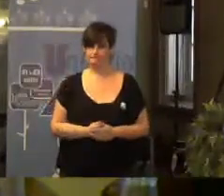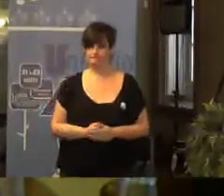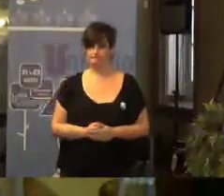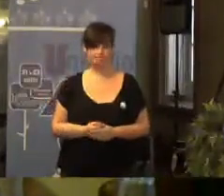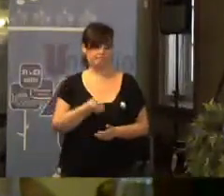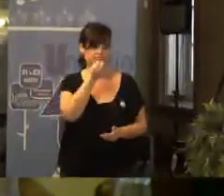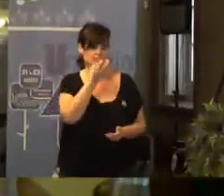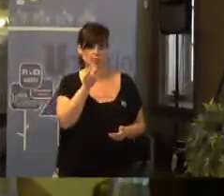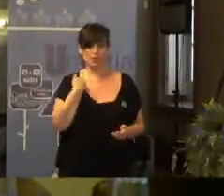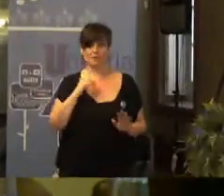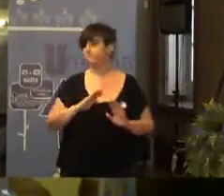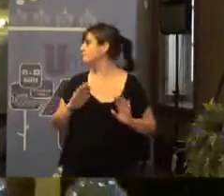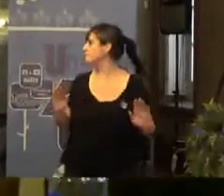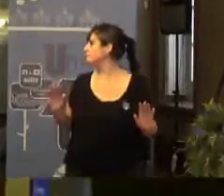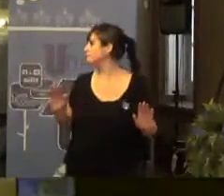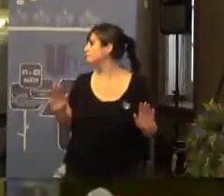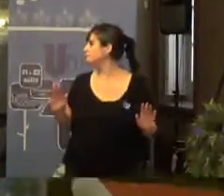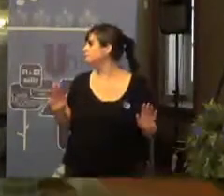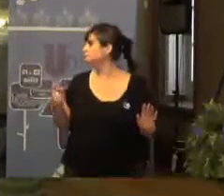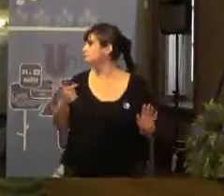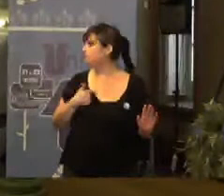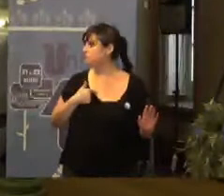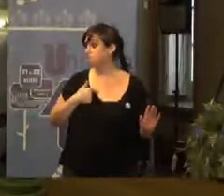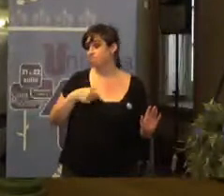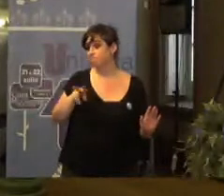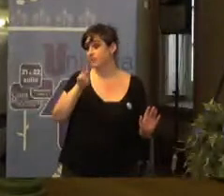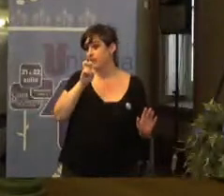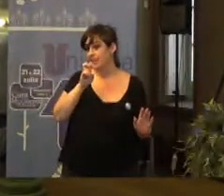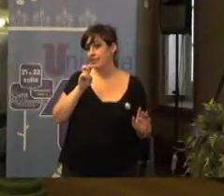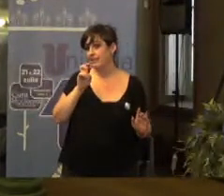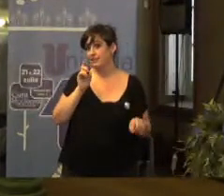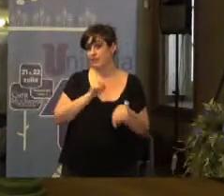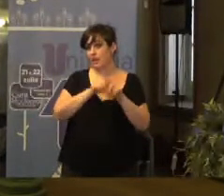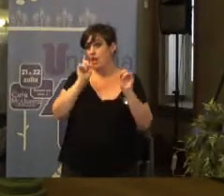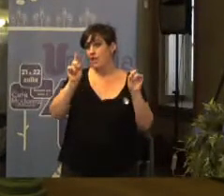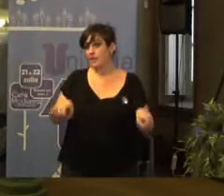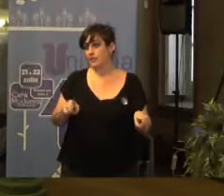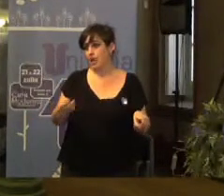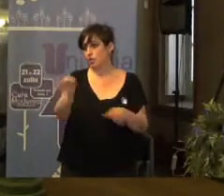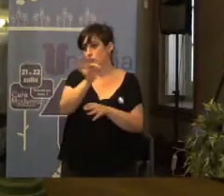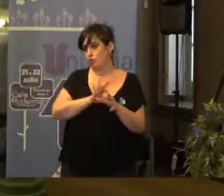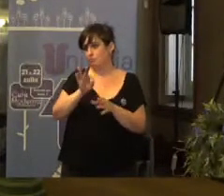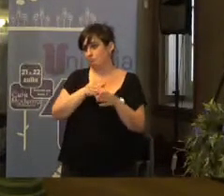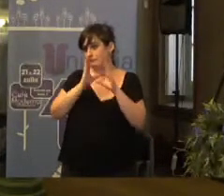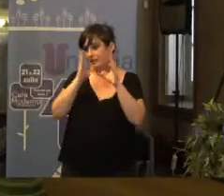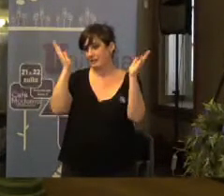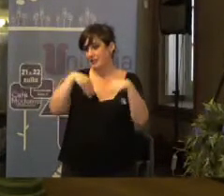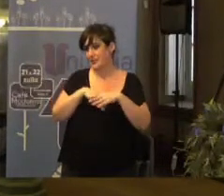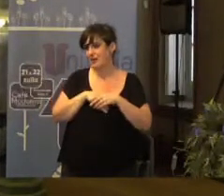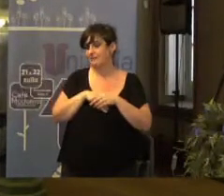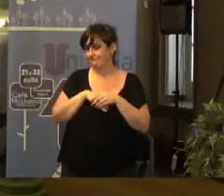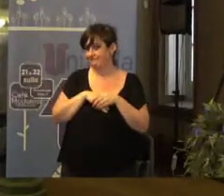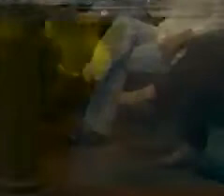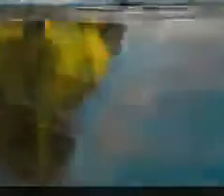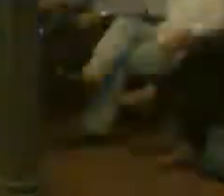Bueno, xa, como suporedes, non hai pausa para o café, imos entrar xa directamente na seguinte mesa, entrarán Xoana Mortagua, Xosé Manuel Beiras